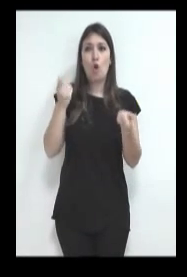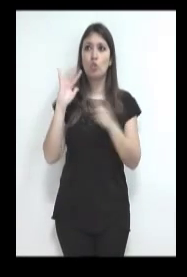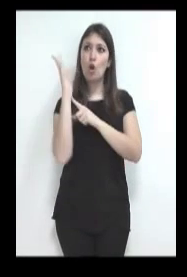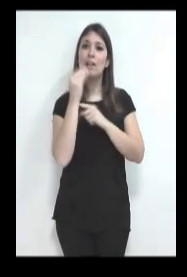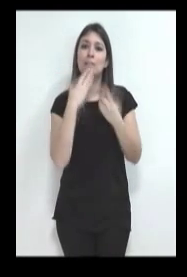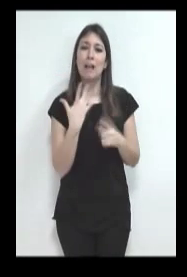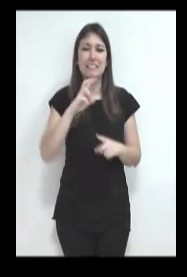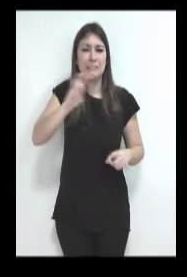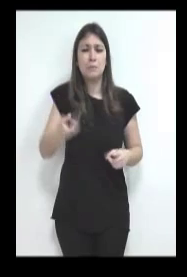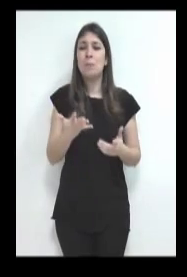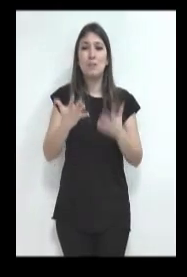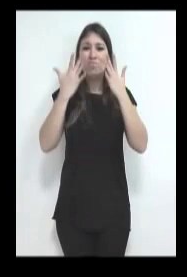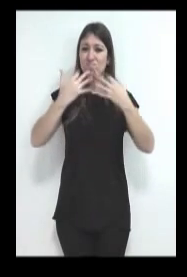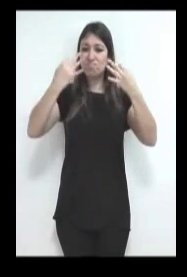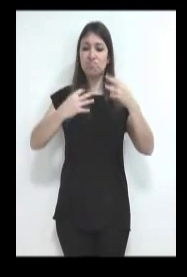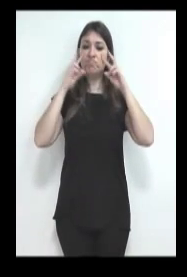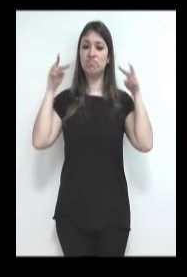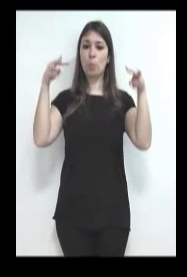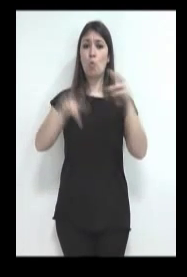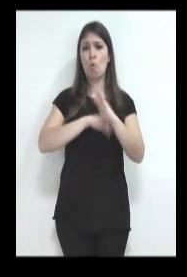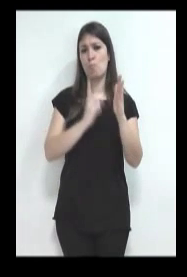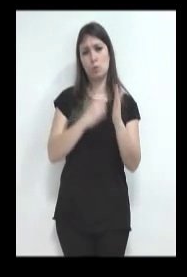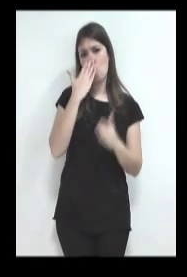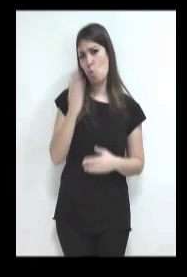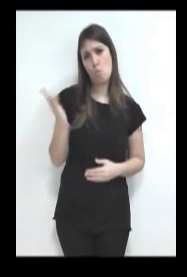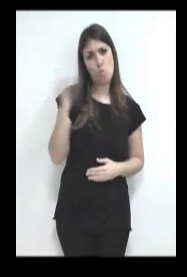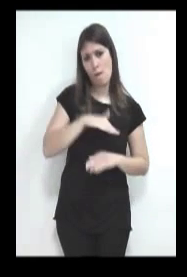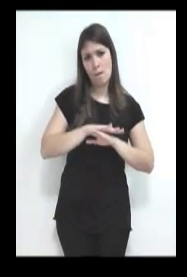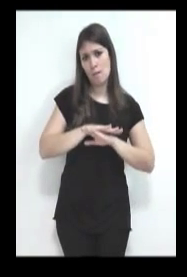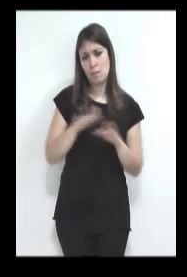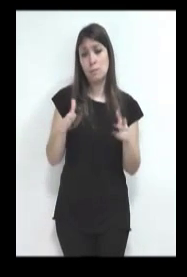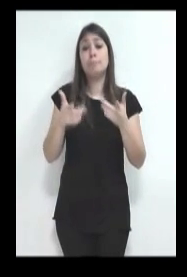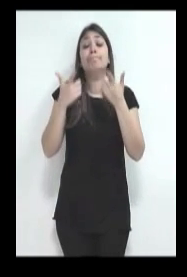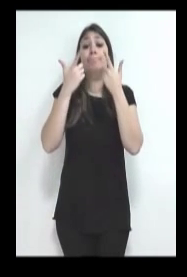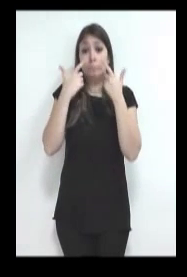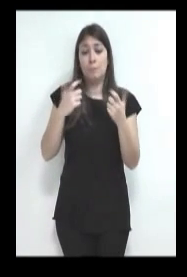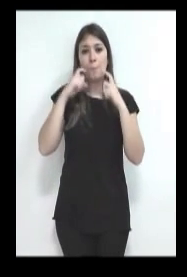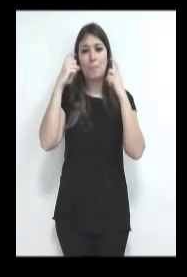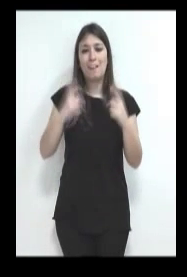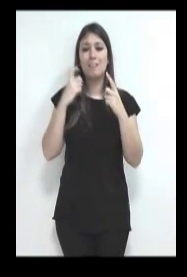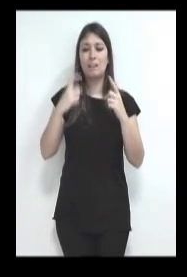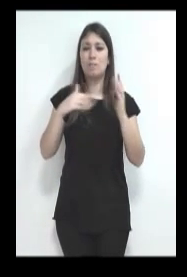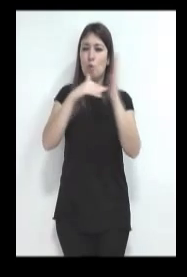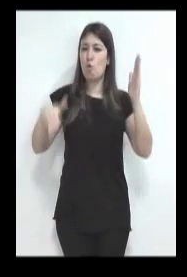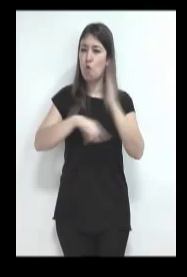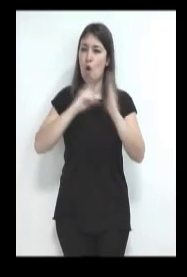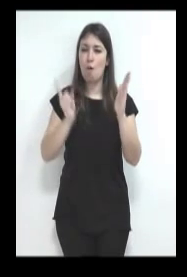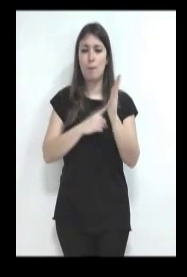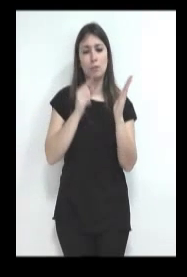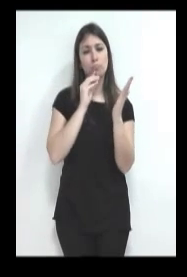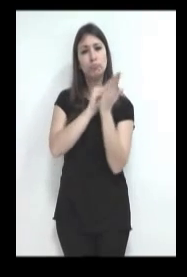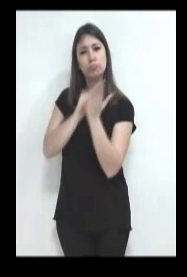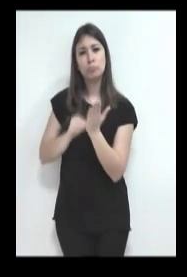medioambiental, etcétera, pero no hay una visión completa. Y lo que inevitablemente aparece cuando intentas dar una visión horizontal es